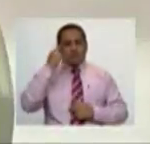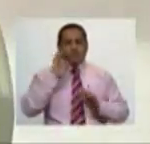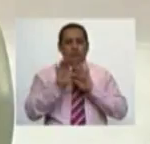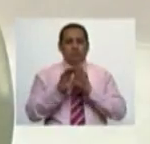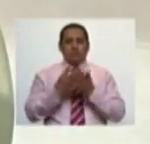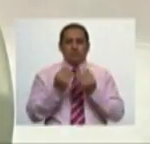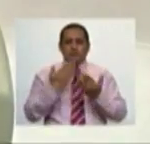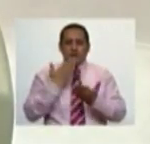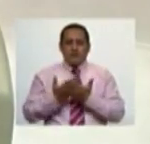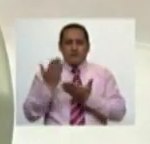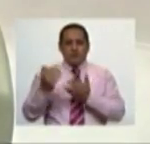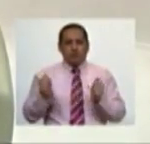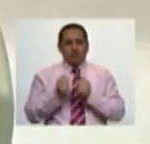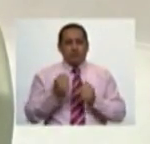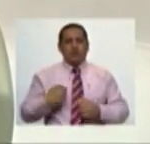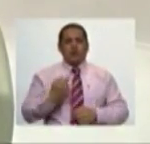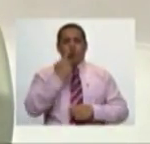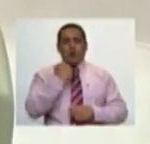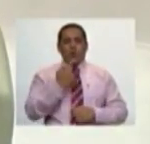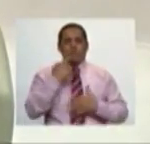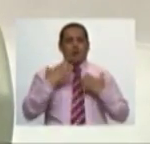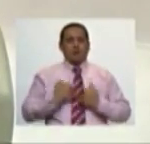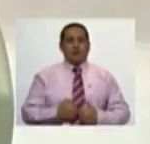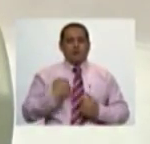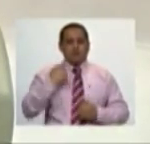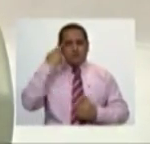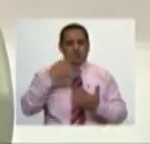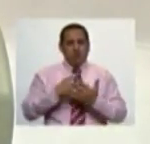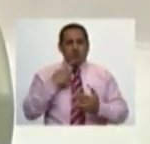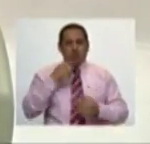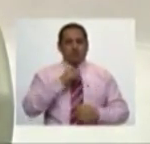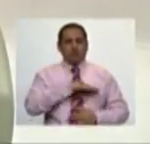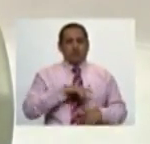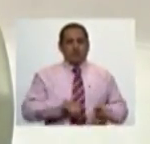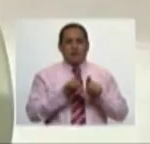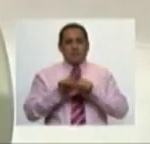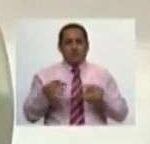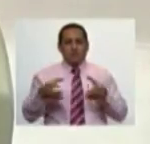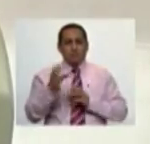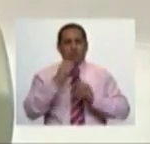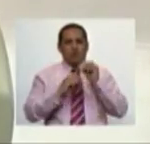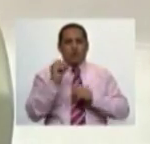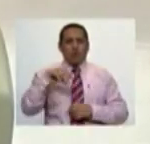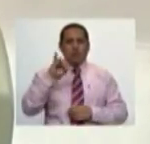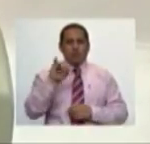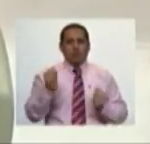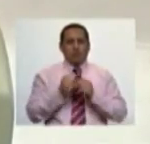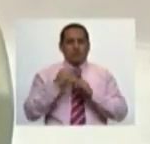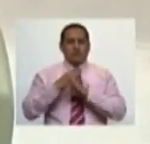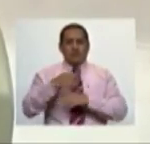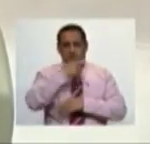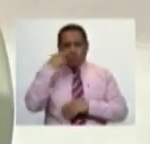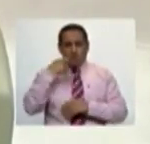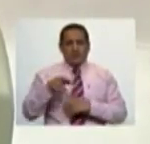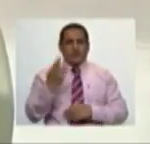con esa reflexión. Muchísimas gracias por haber estado con nosotros. Ha sido el doctor Federico Tong, psicólogo, sociólogo y además asesor de la Organización de las Naciones Unidas